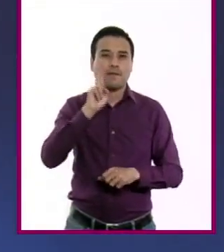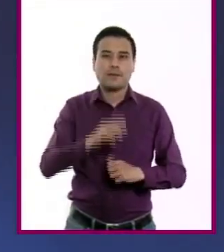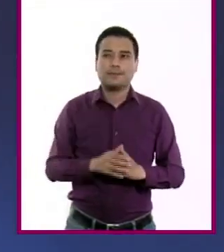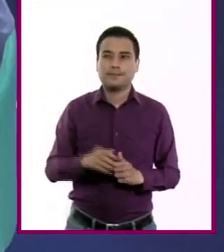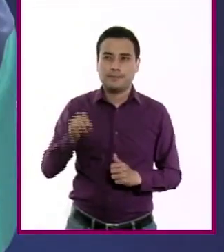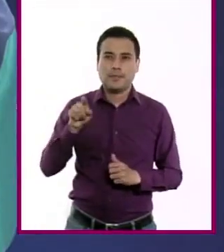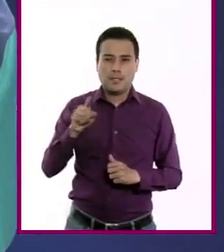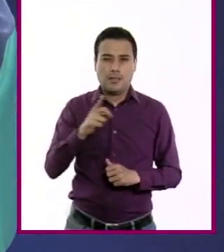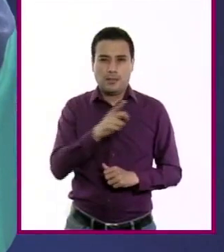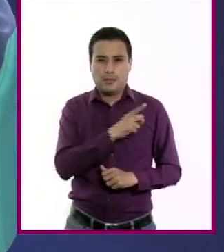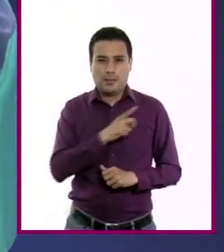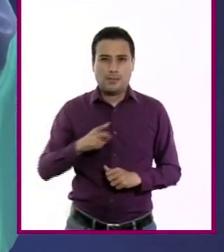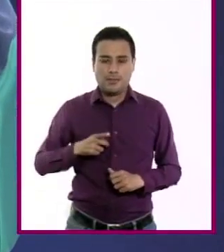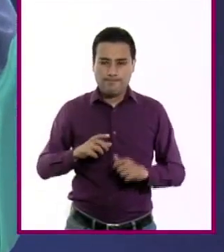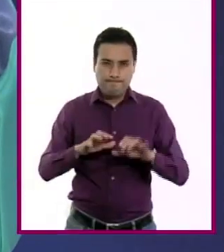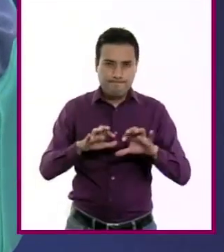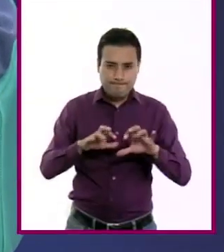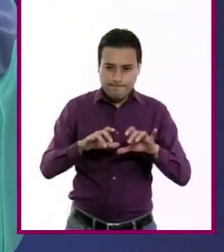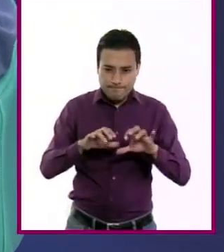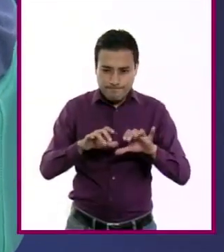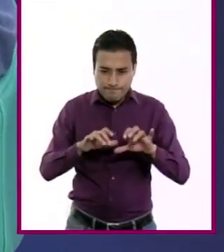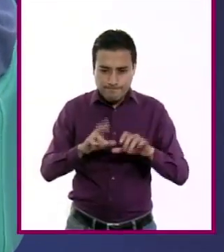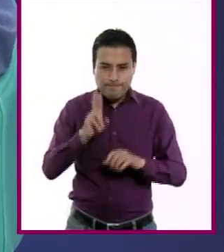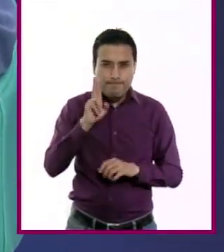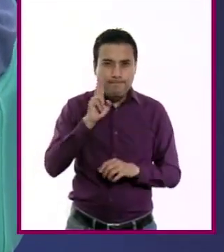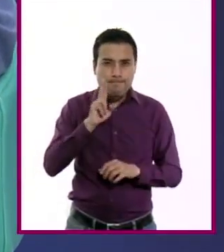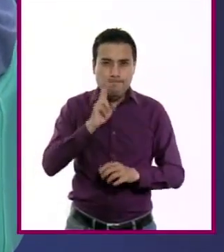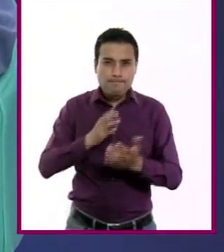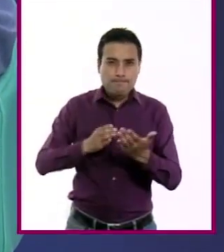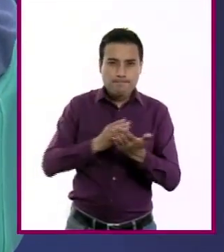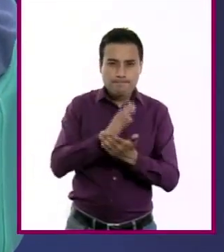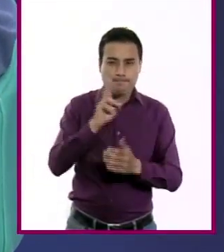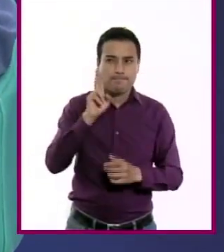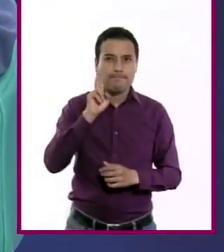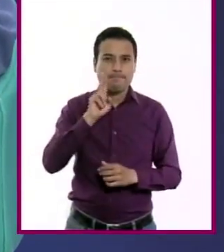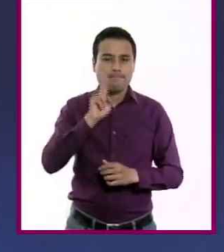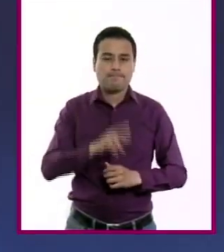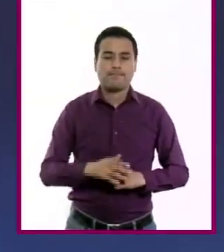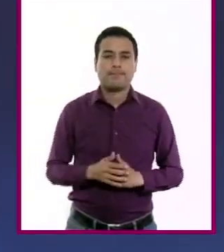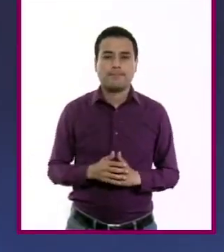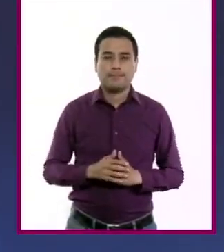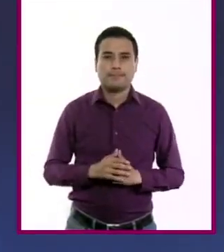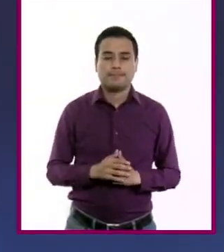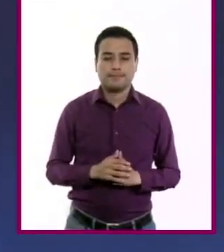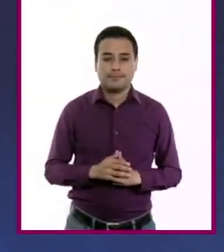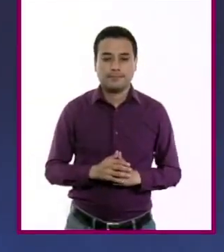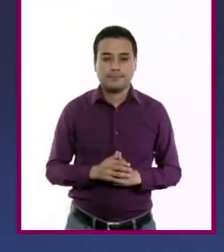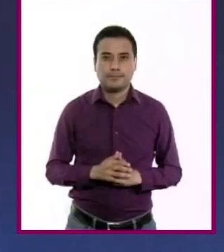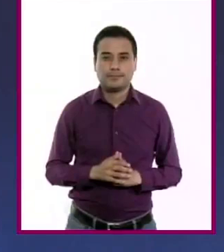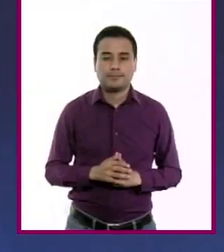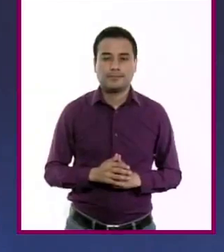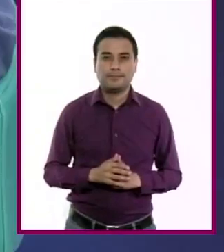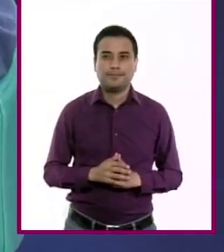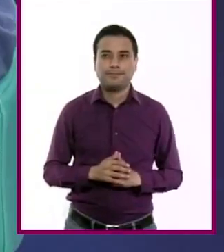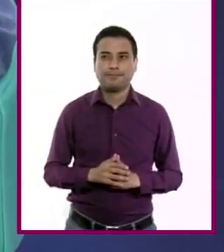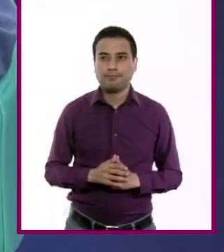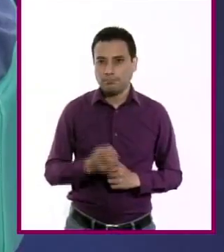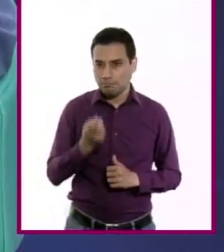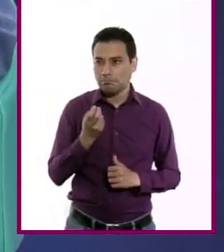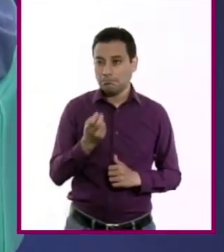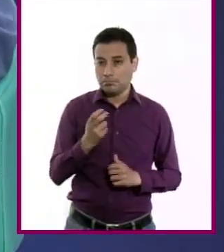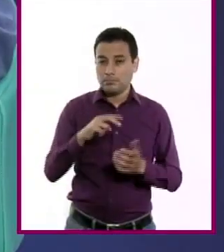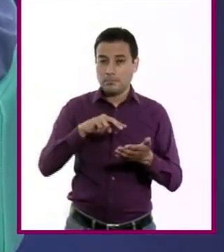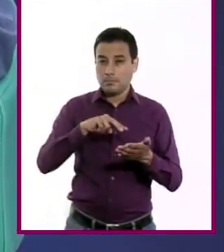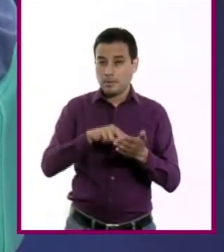en la empresa, haciéndose pasar por otros hasta el punto donde pudieran llegar. Entonces, ese tipo de ingeniería, digo, es